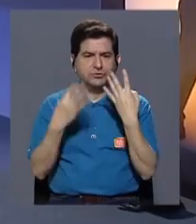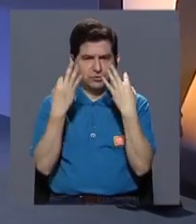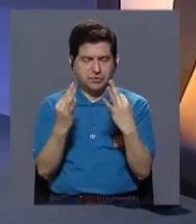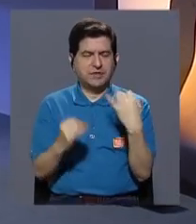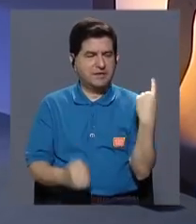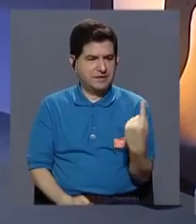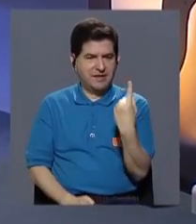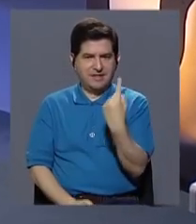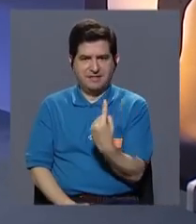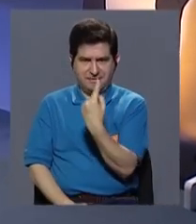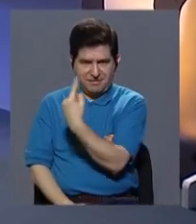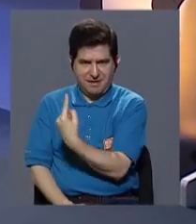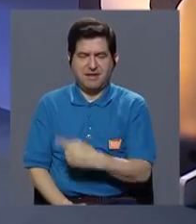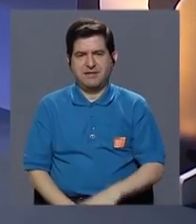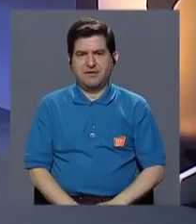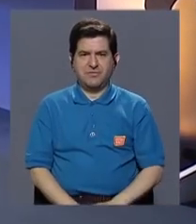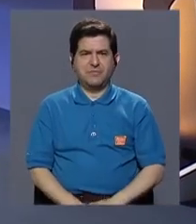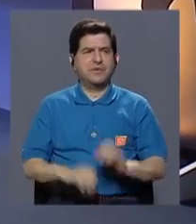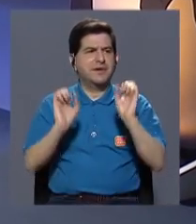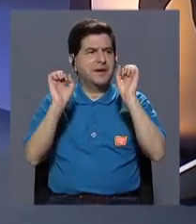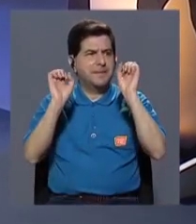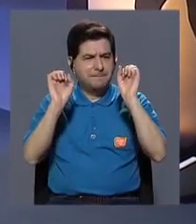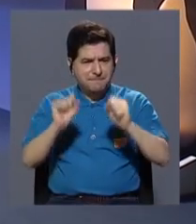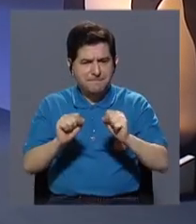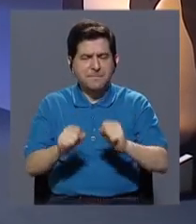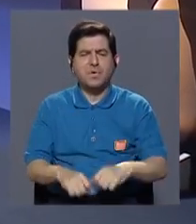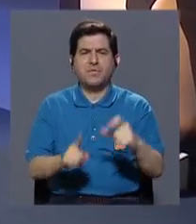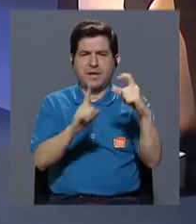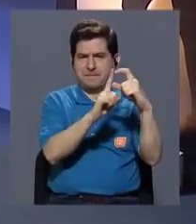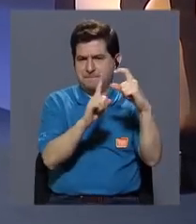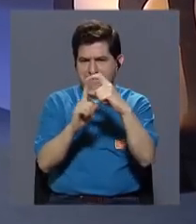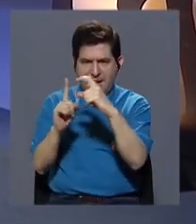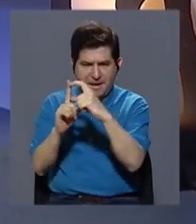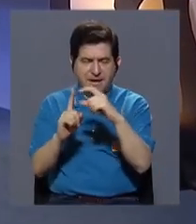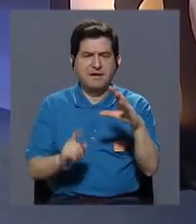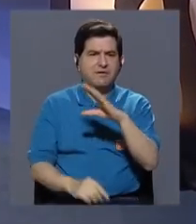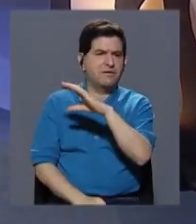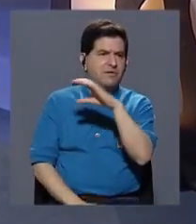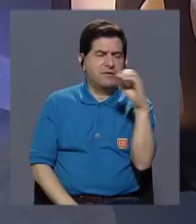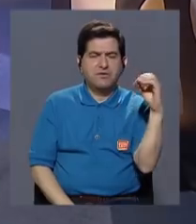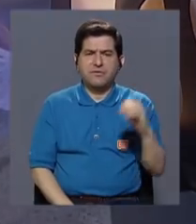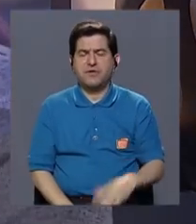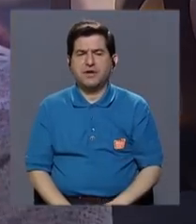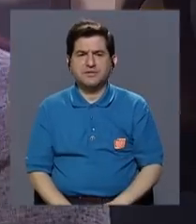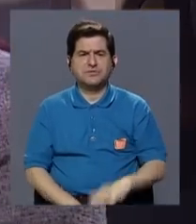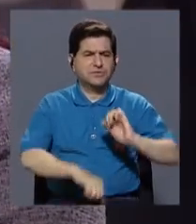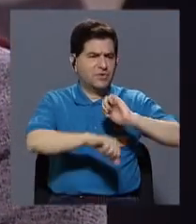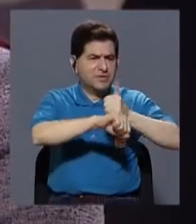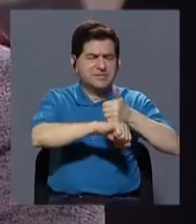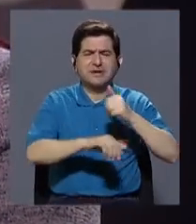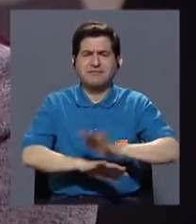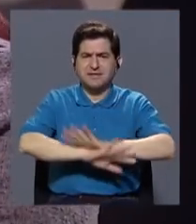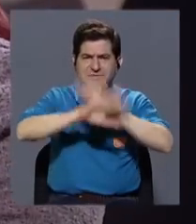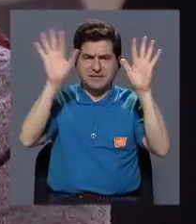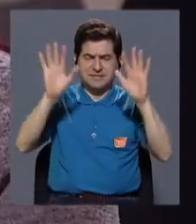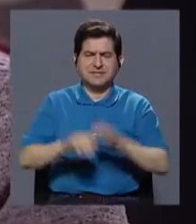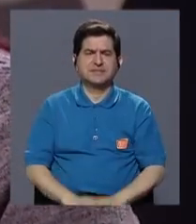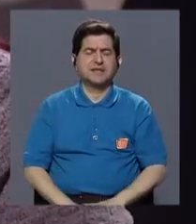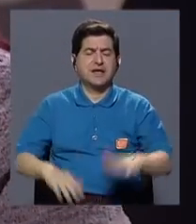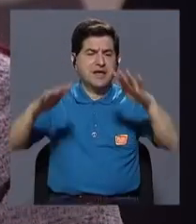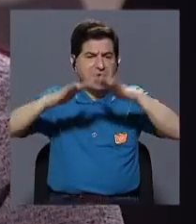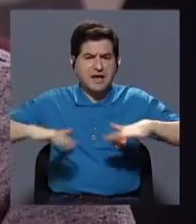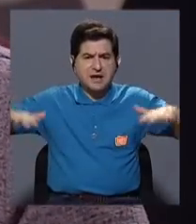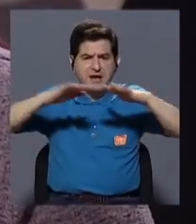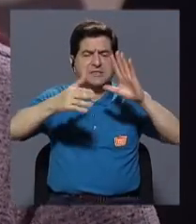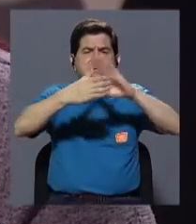ponerle a cada una el uso de palabras y el que definan claramente a partir de